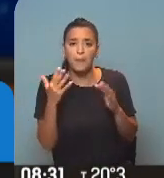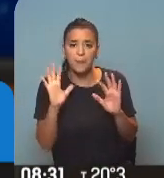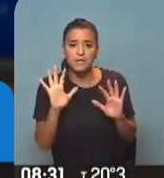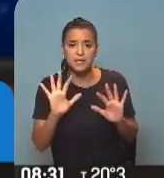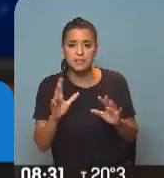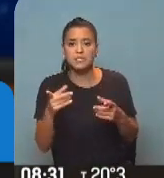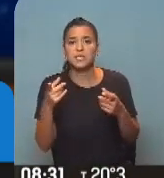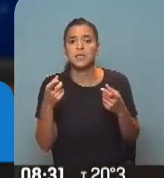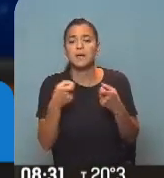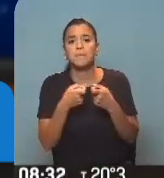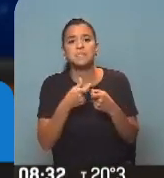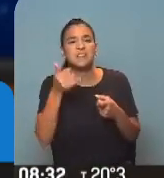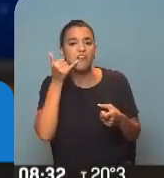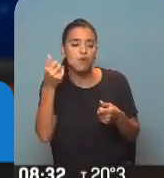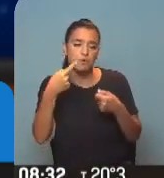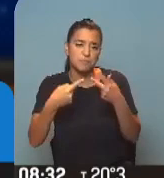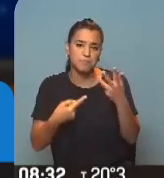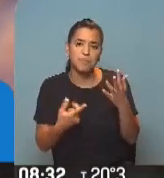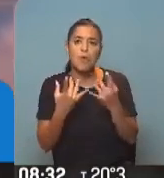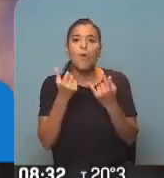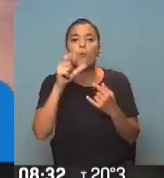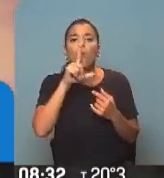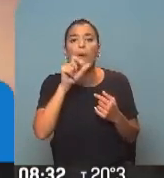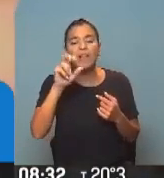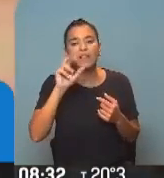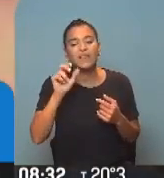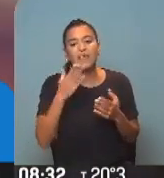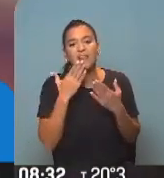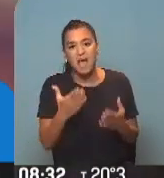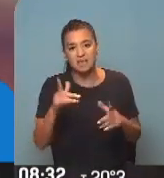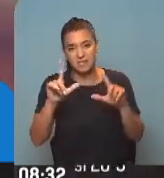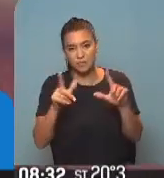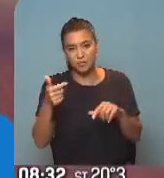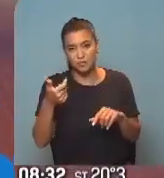colación esas telefónicas acceso seguro y walter martello gracias y sobre todo en la televisión pública gracias a ustedes por invitarme